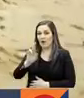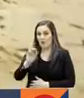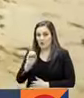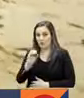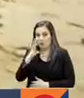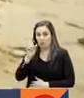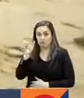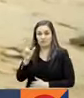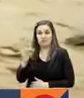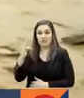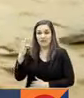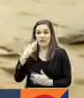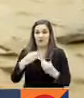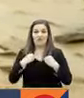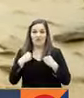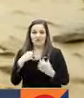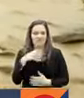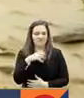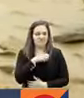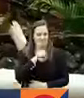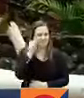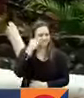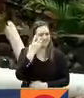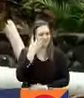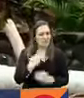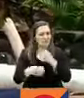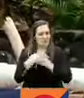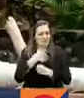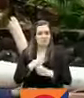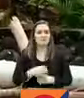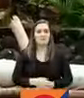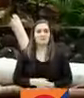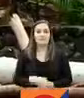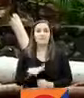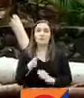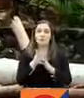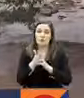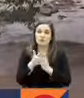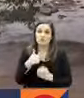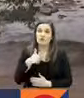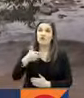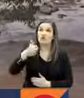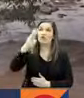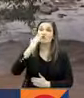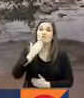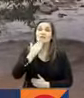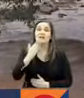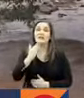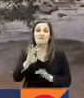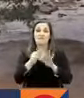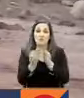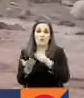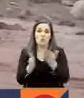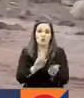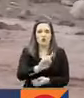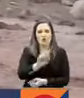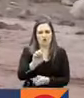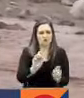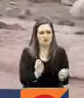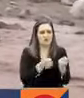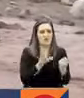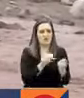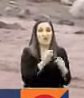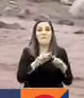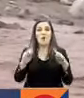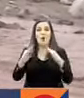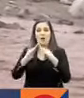Mocoa, dice que es un día muy triste para los sobrevivientes. Pues yo, gracias a Dios, no perdí familia, pero sí perdí la casita donde habitaba, que